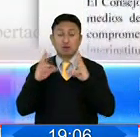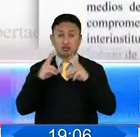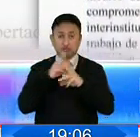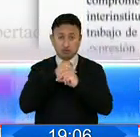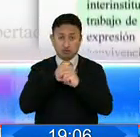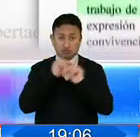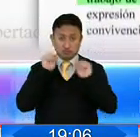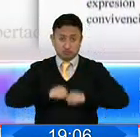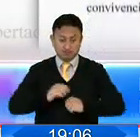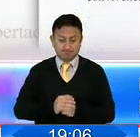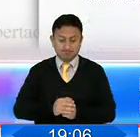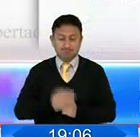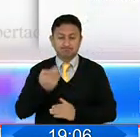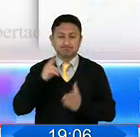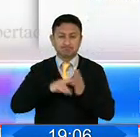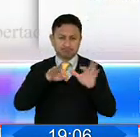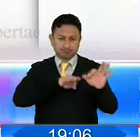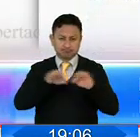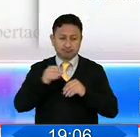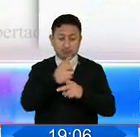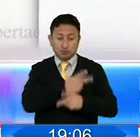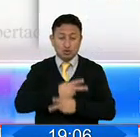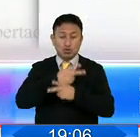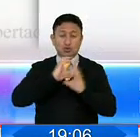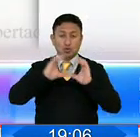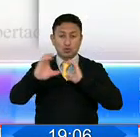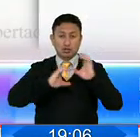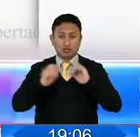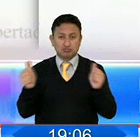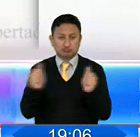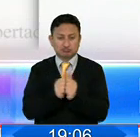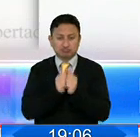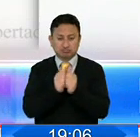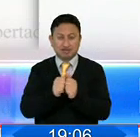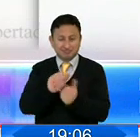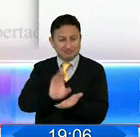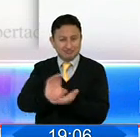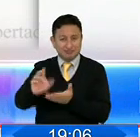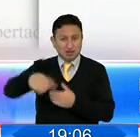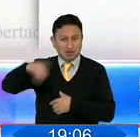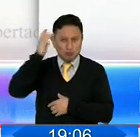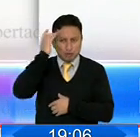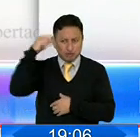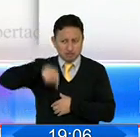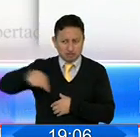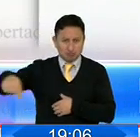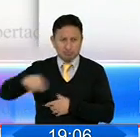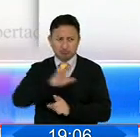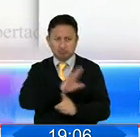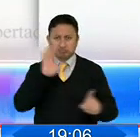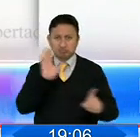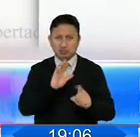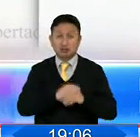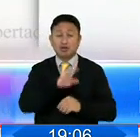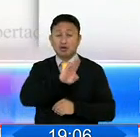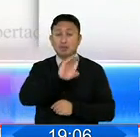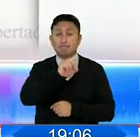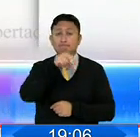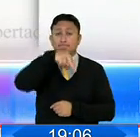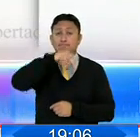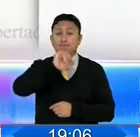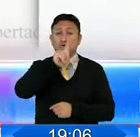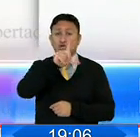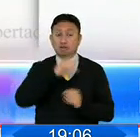sociales. En el comunicado se añade que el Consejo de Comunicación acompaña el rechazo y preocupación ante las amenazas recibidas por Bonil y